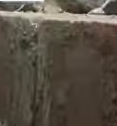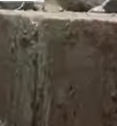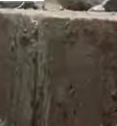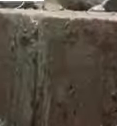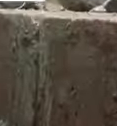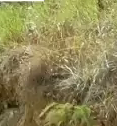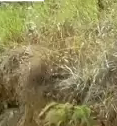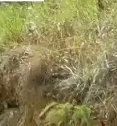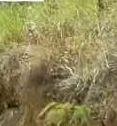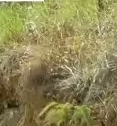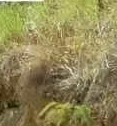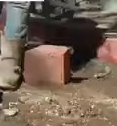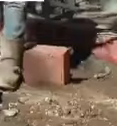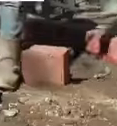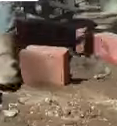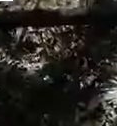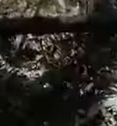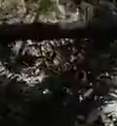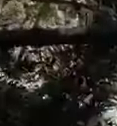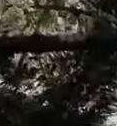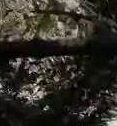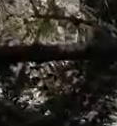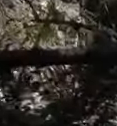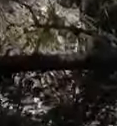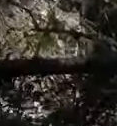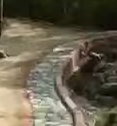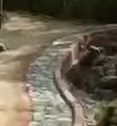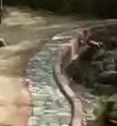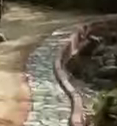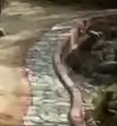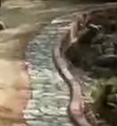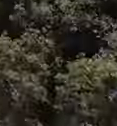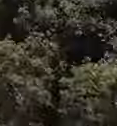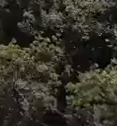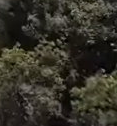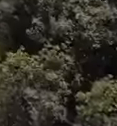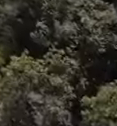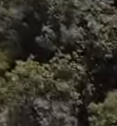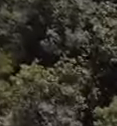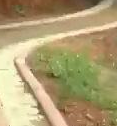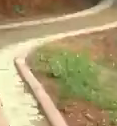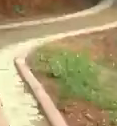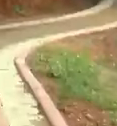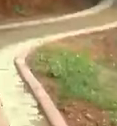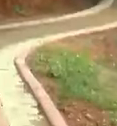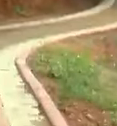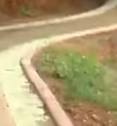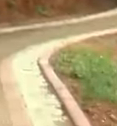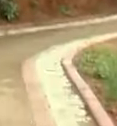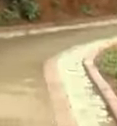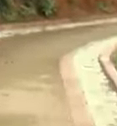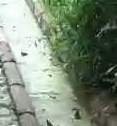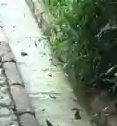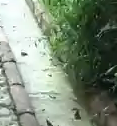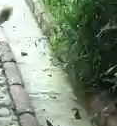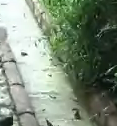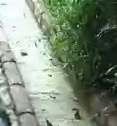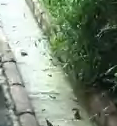se pavimentó el camino que recorrió desde su natal Guelatao al centro de Oaxaca. Un sendero que ahora es un corredor